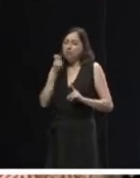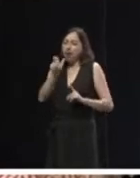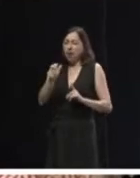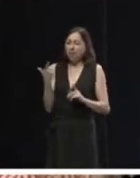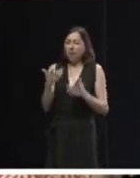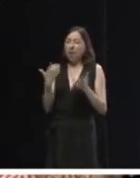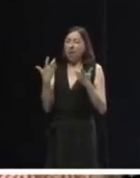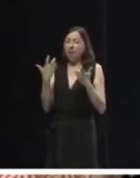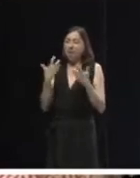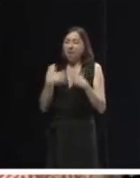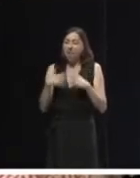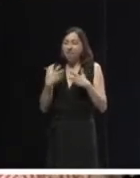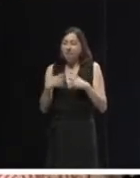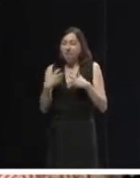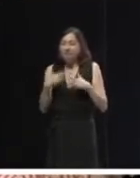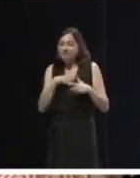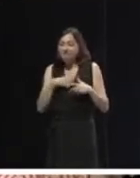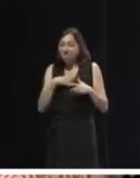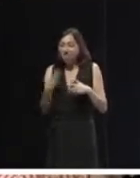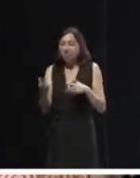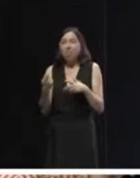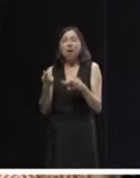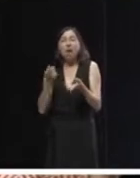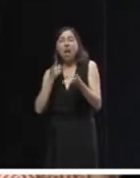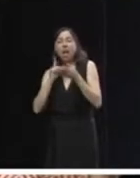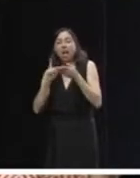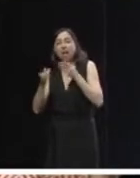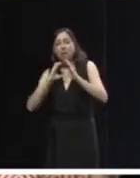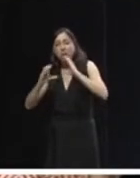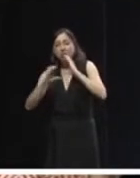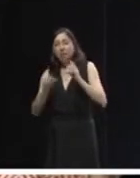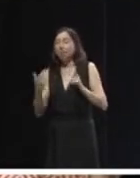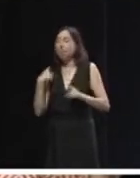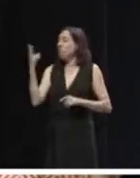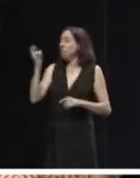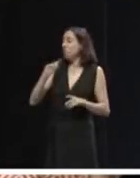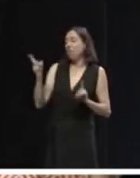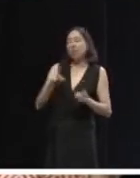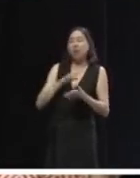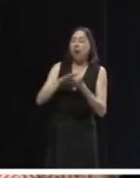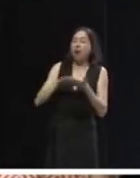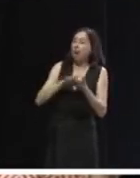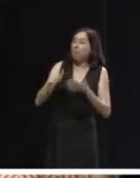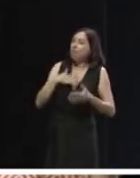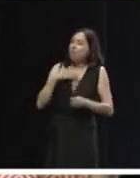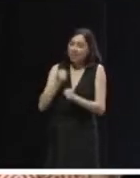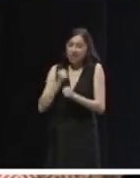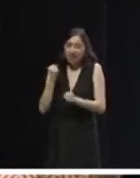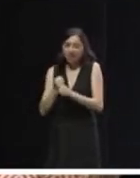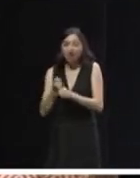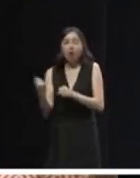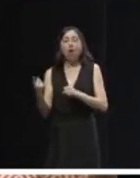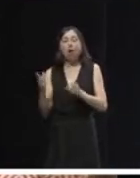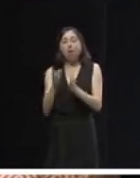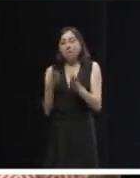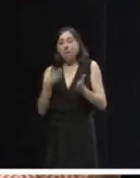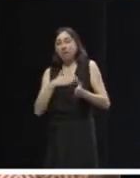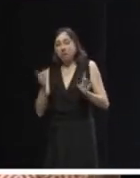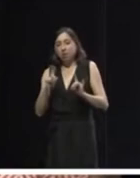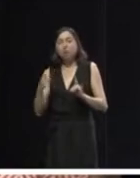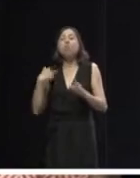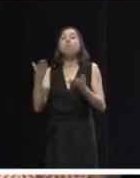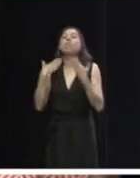su trabajo, no tiene otro discurso. No he venido a hablar de mi trabajo ni de mi libro, he venido a hablar de ustedes, de todos ustedes, de